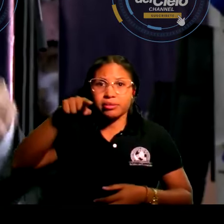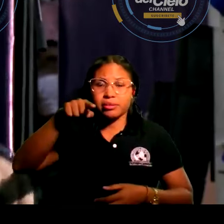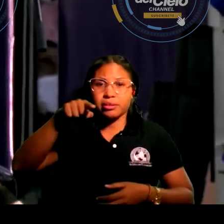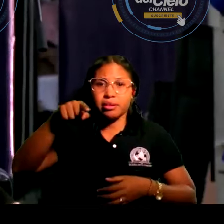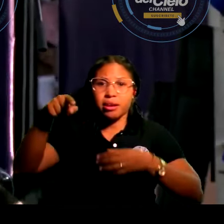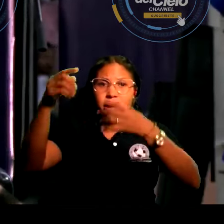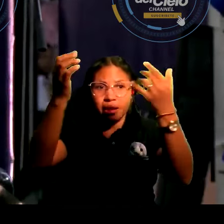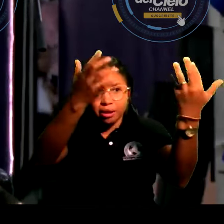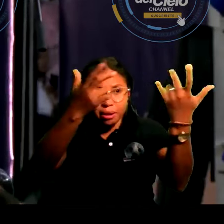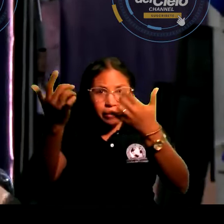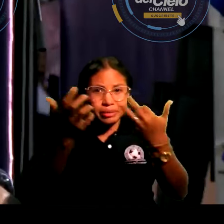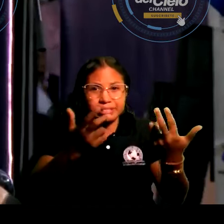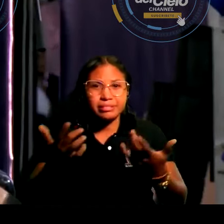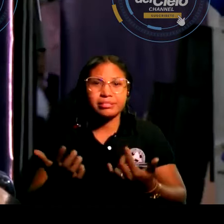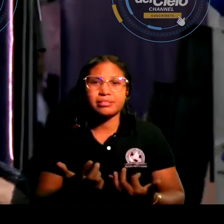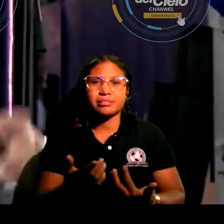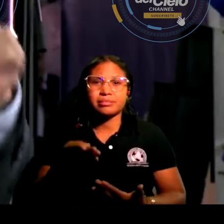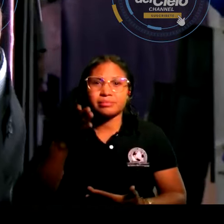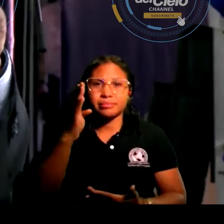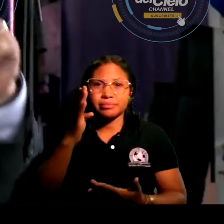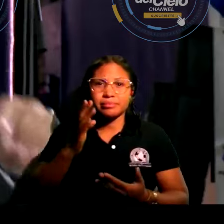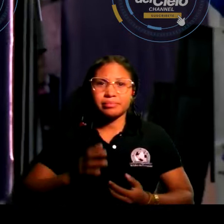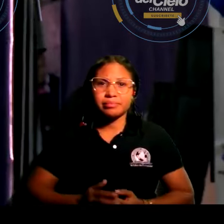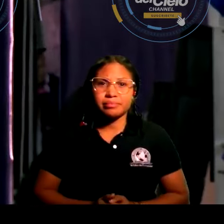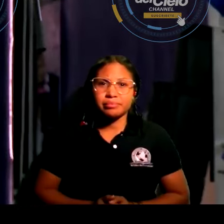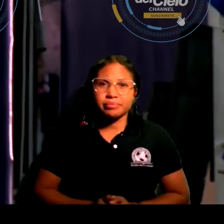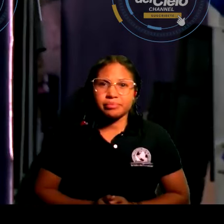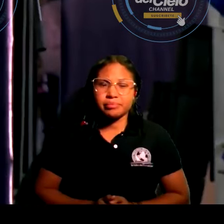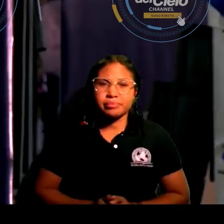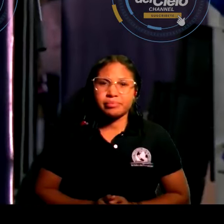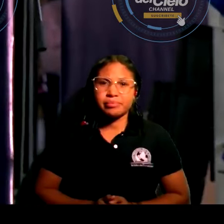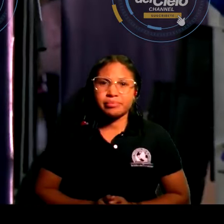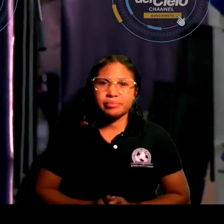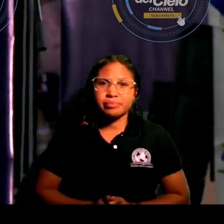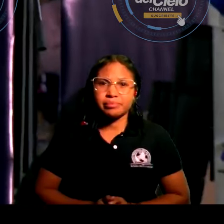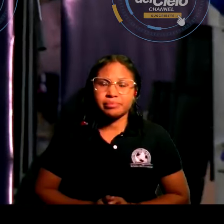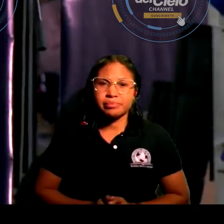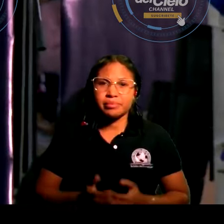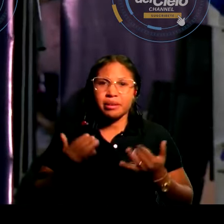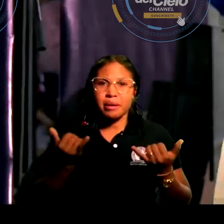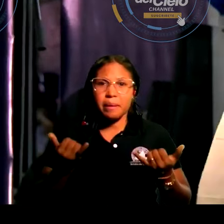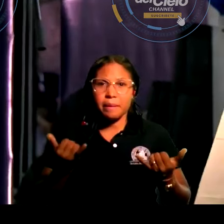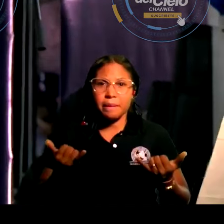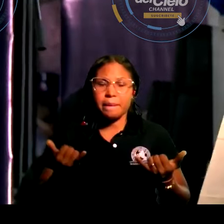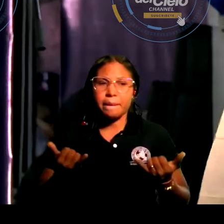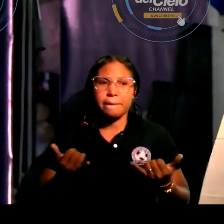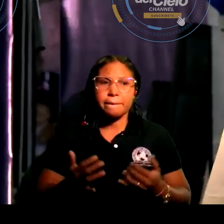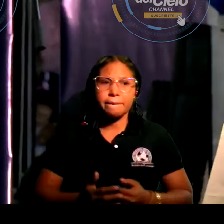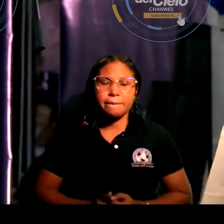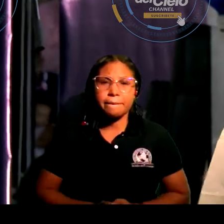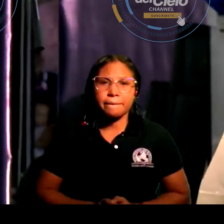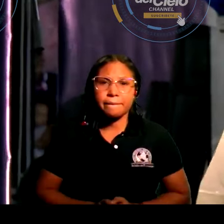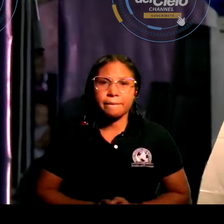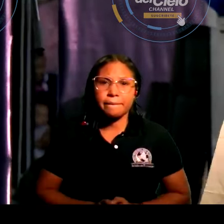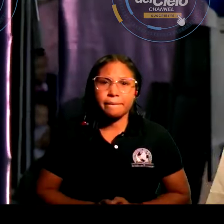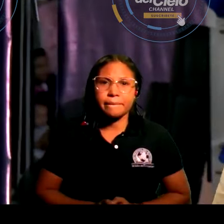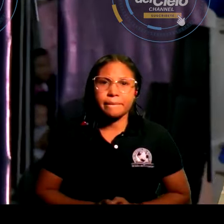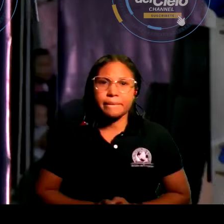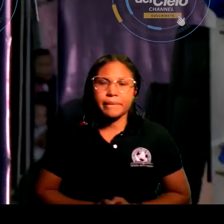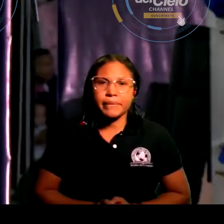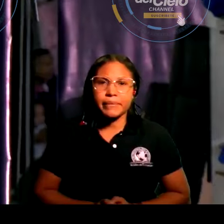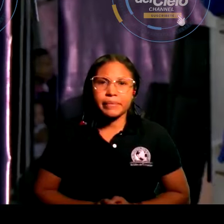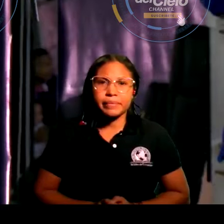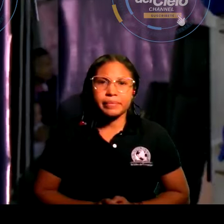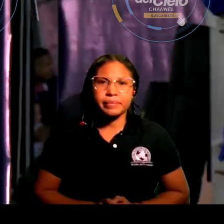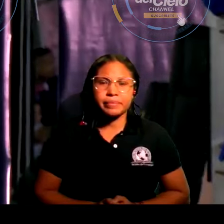presencia de Dios. Ahí está el Espíritu Santo. Y esta noche, si